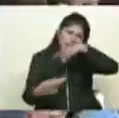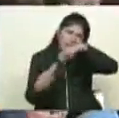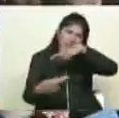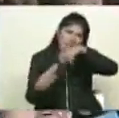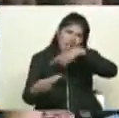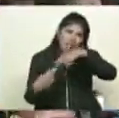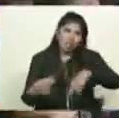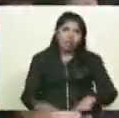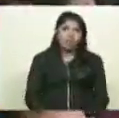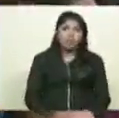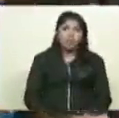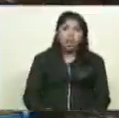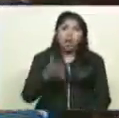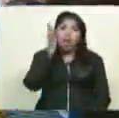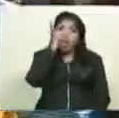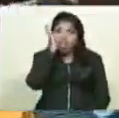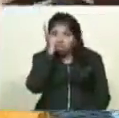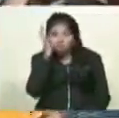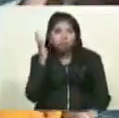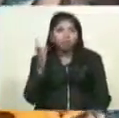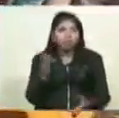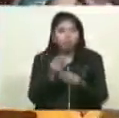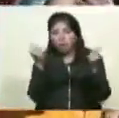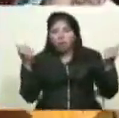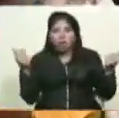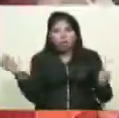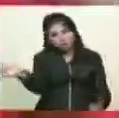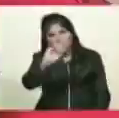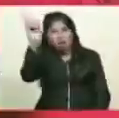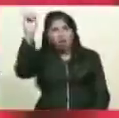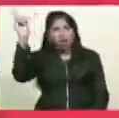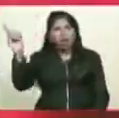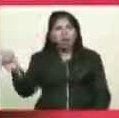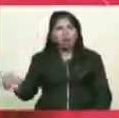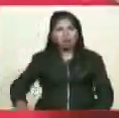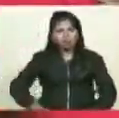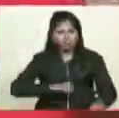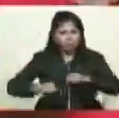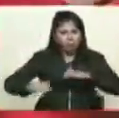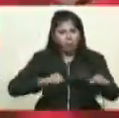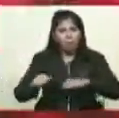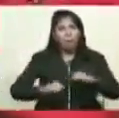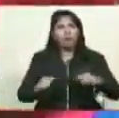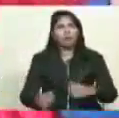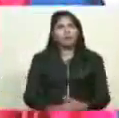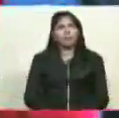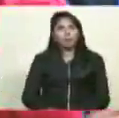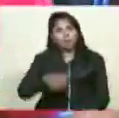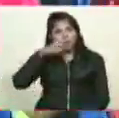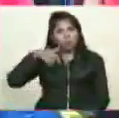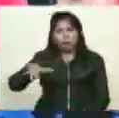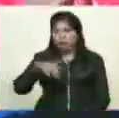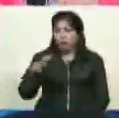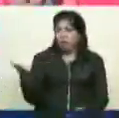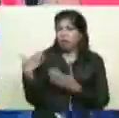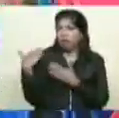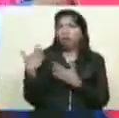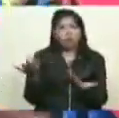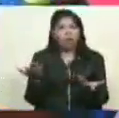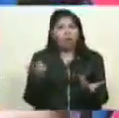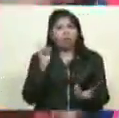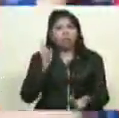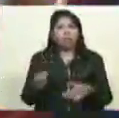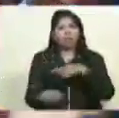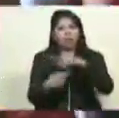Sin ahuevoneamiento. Vamos a hacer las cosas. Vamos a hacer las cosas. El pueblo así lo exige. La revolución